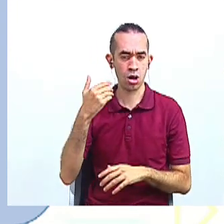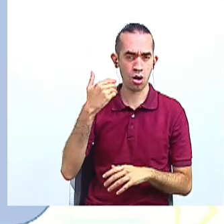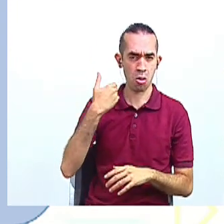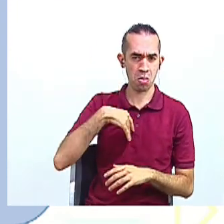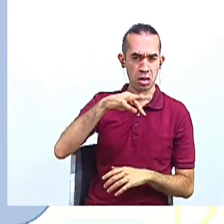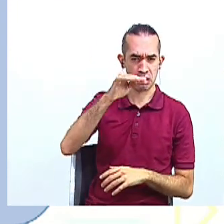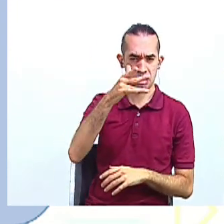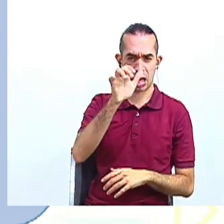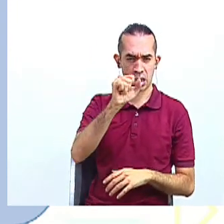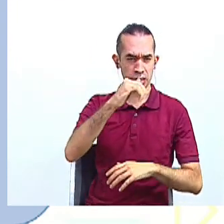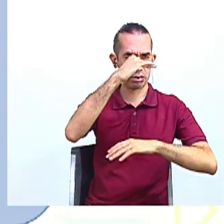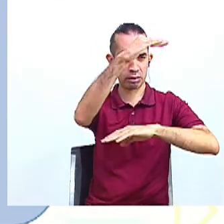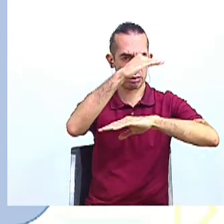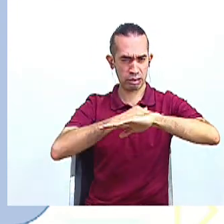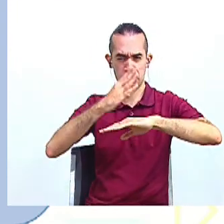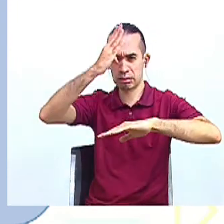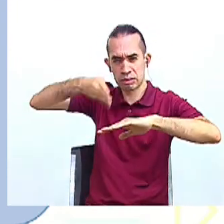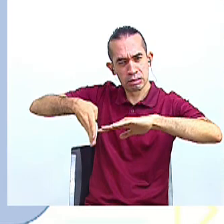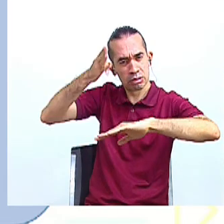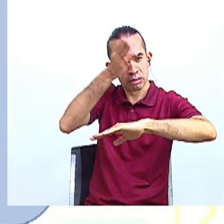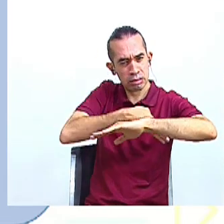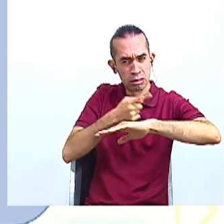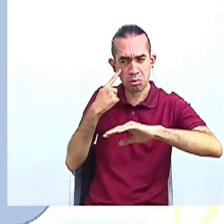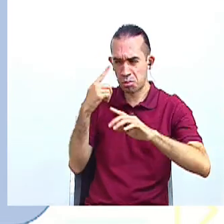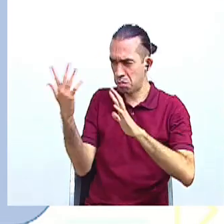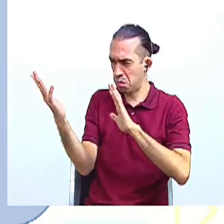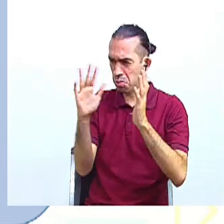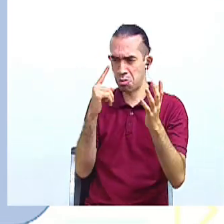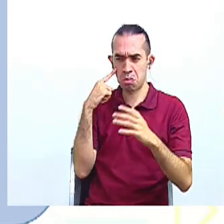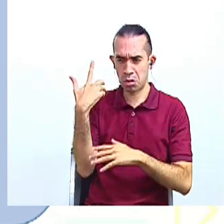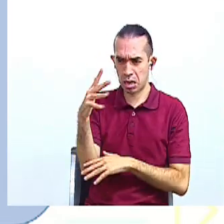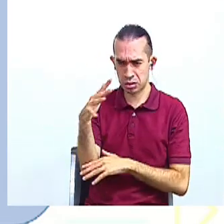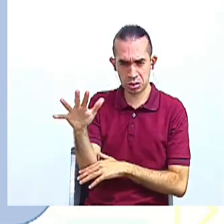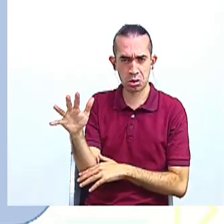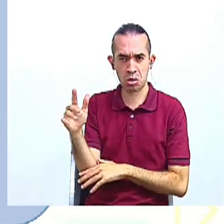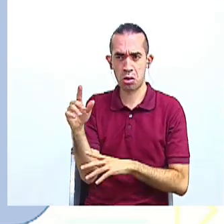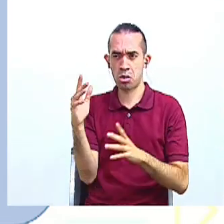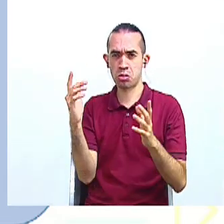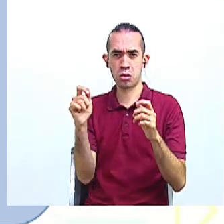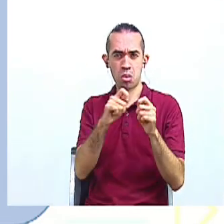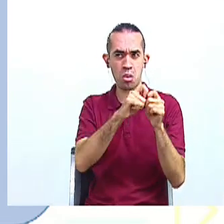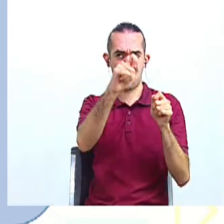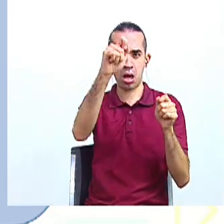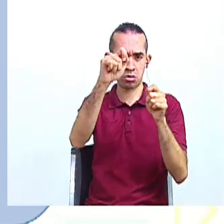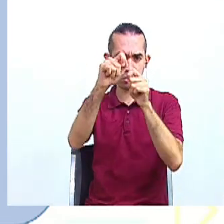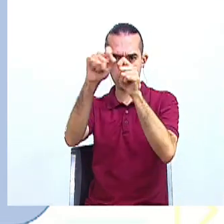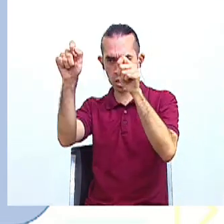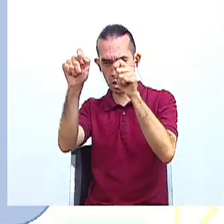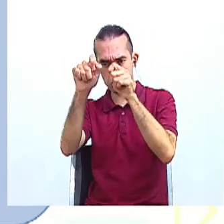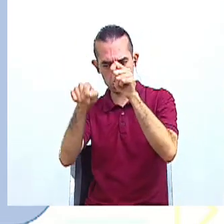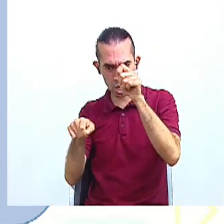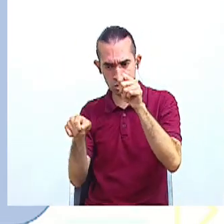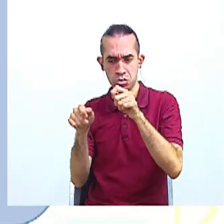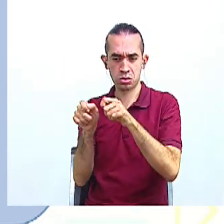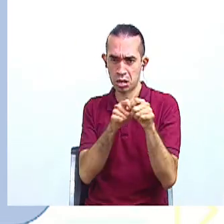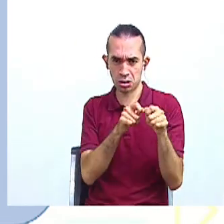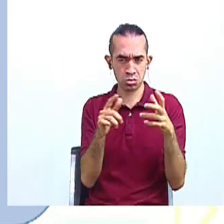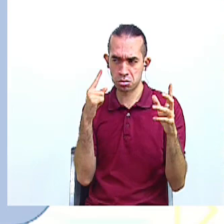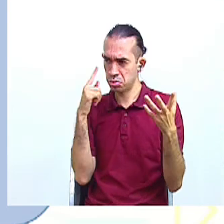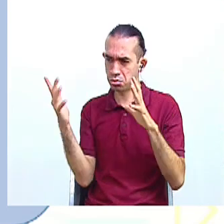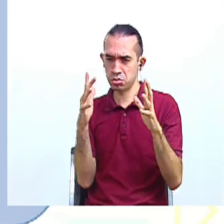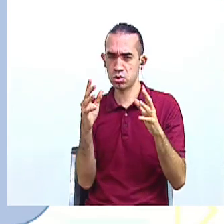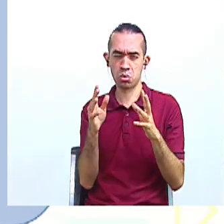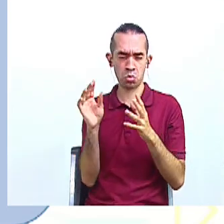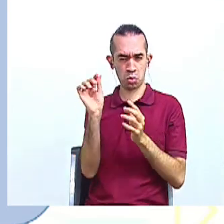decía, ¿verdad? Hay muchas similitudes en el procedimiento que es comparar lados. Ajá. Entonces, ahí al principio me